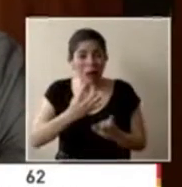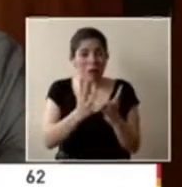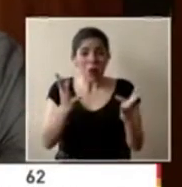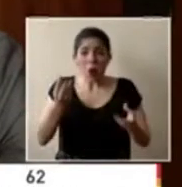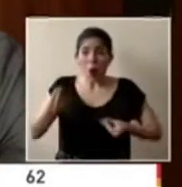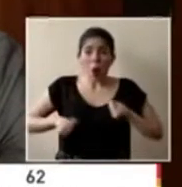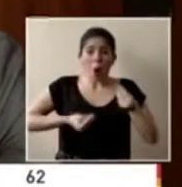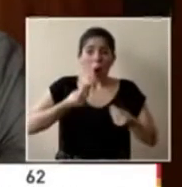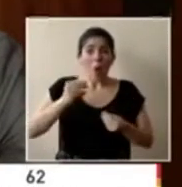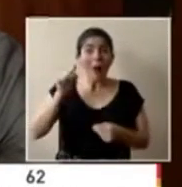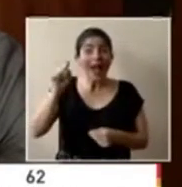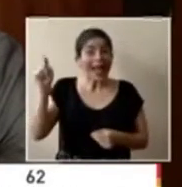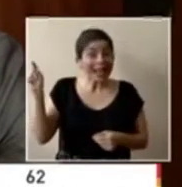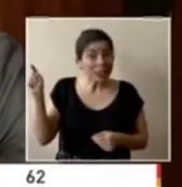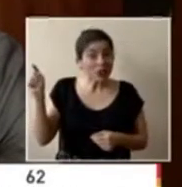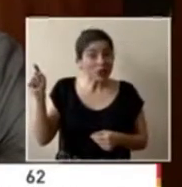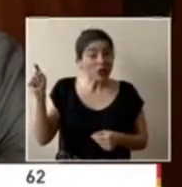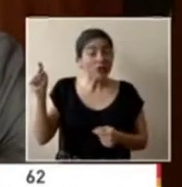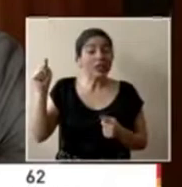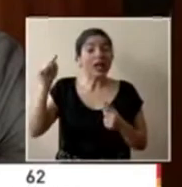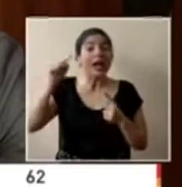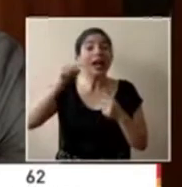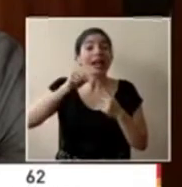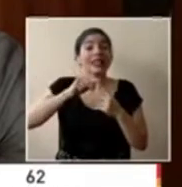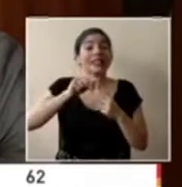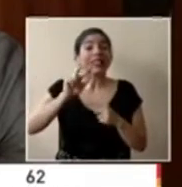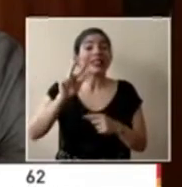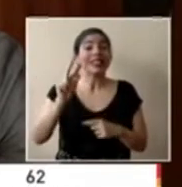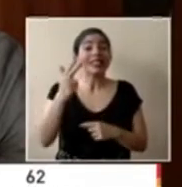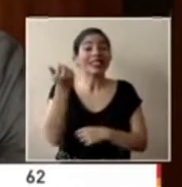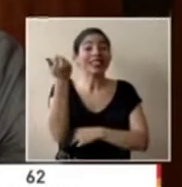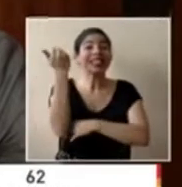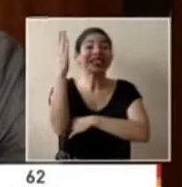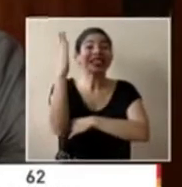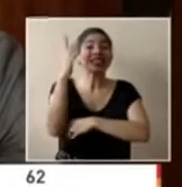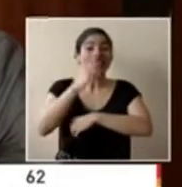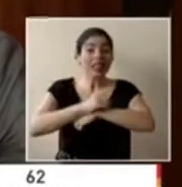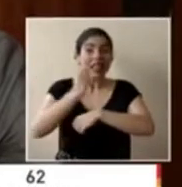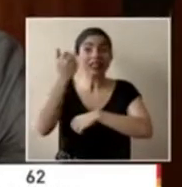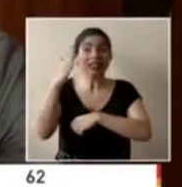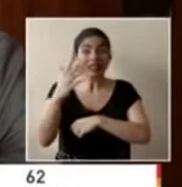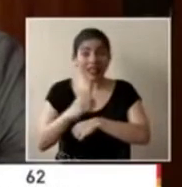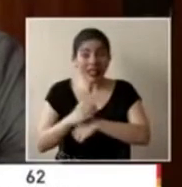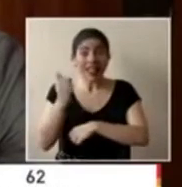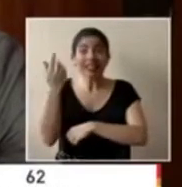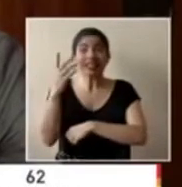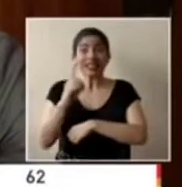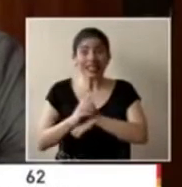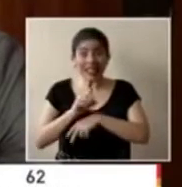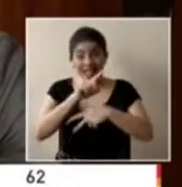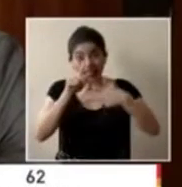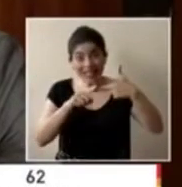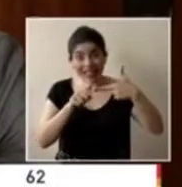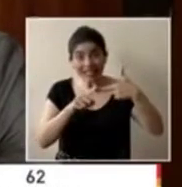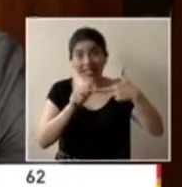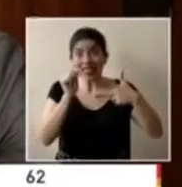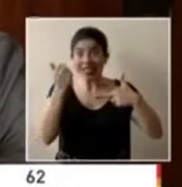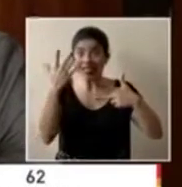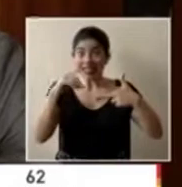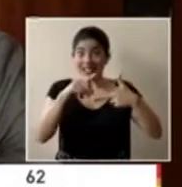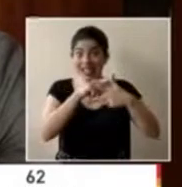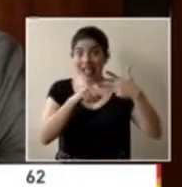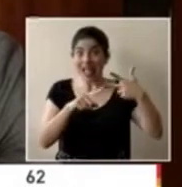hasta la tercera quincena estaban con números muy parecidos a los nuestros.